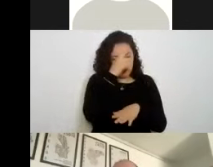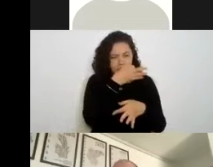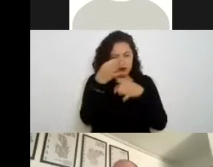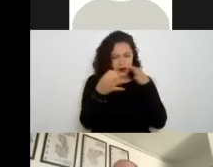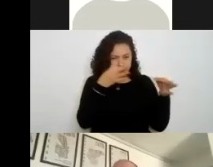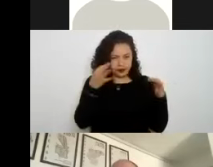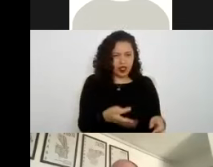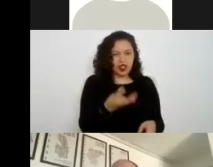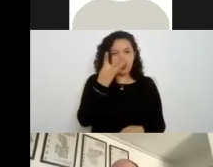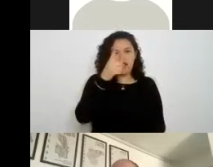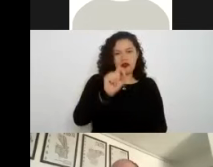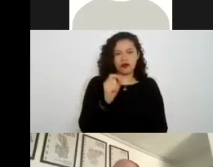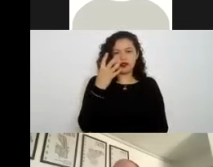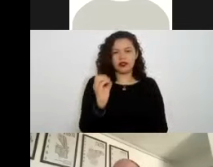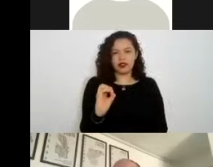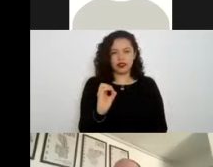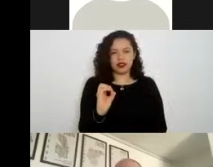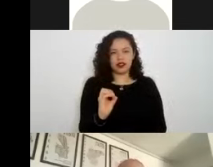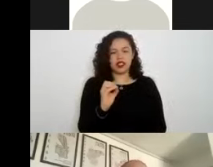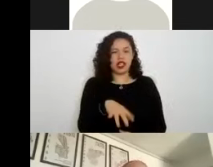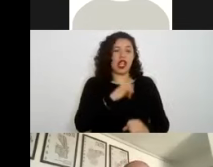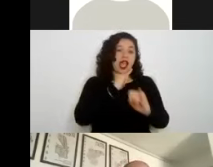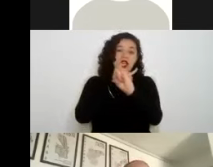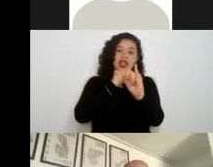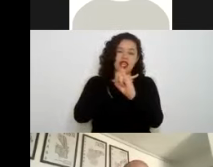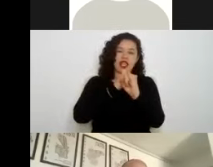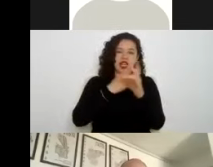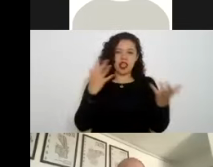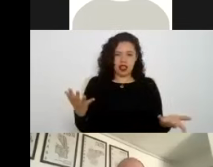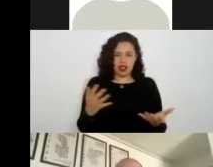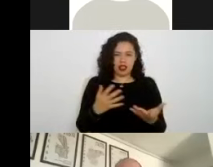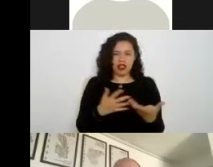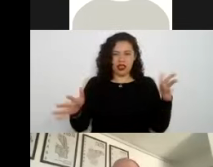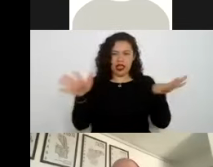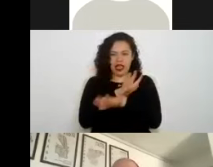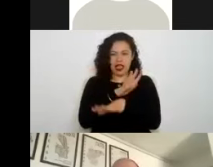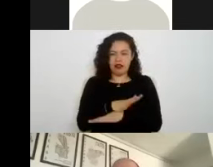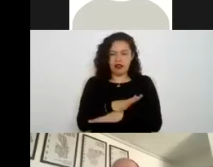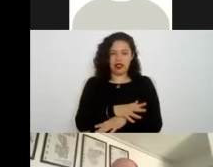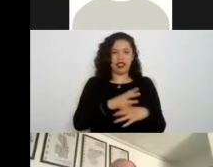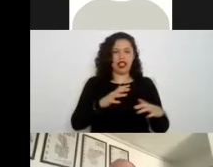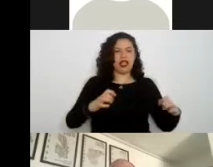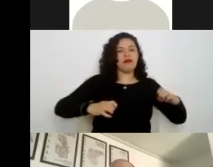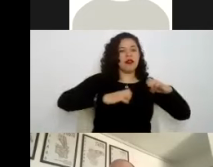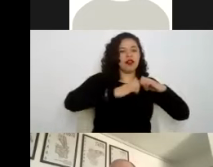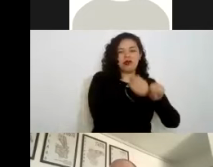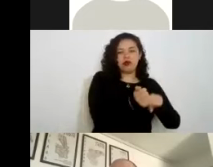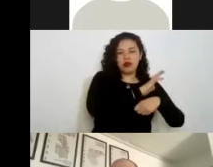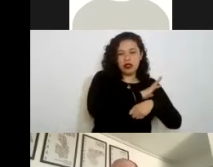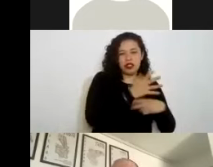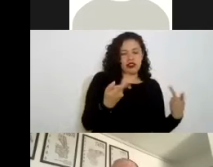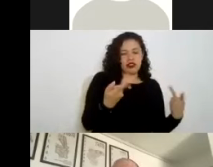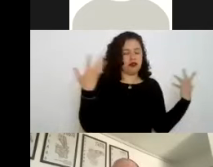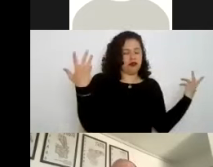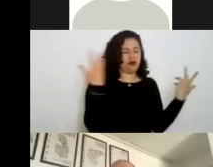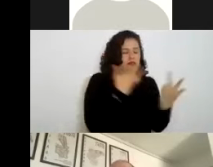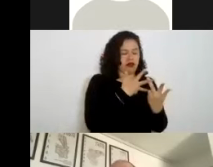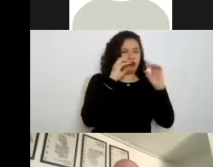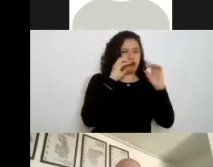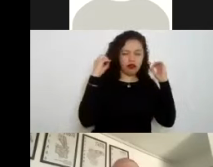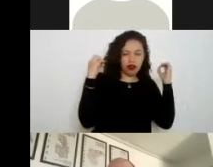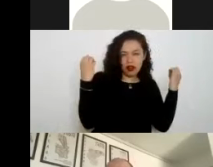el 4.0, que es toda esta revolución digital, ¿no? Que si bien la pandemia nos tomó desprevenidos a muchos y que muchas organizaciones incluso,